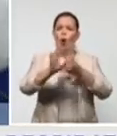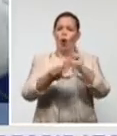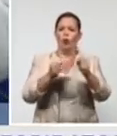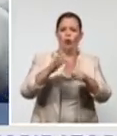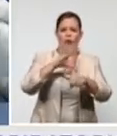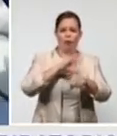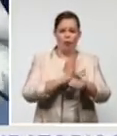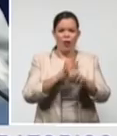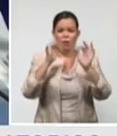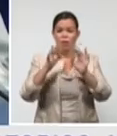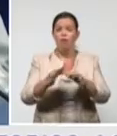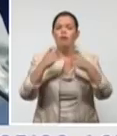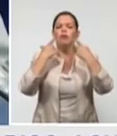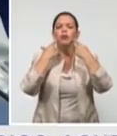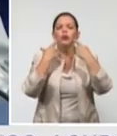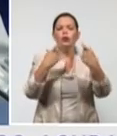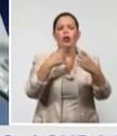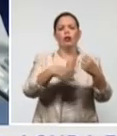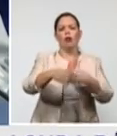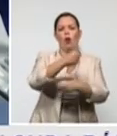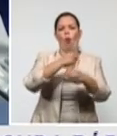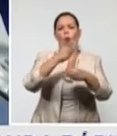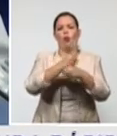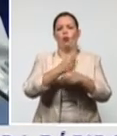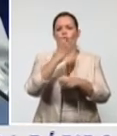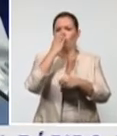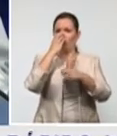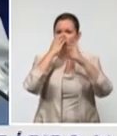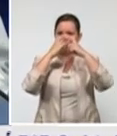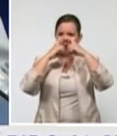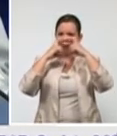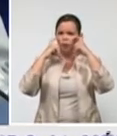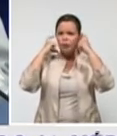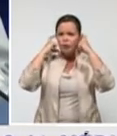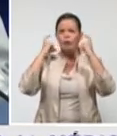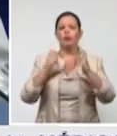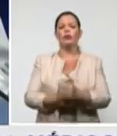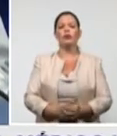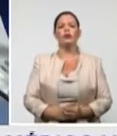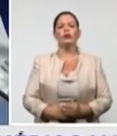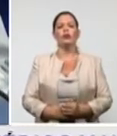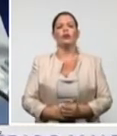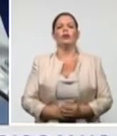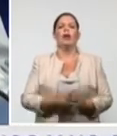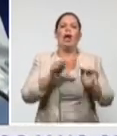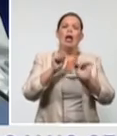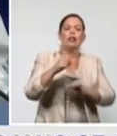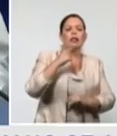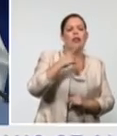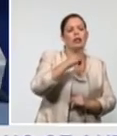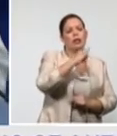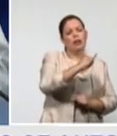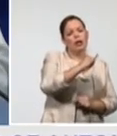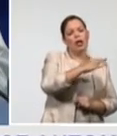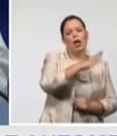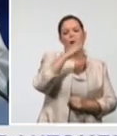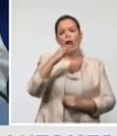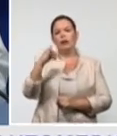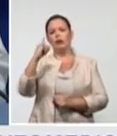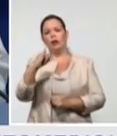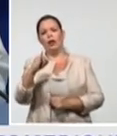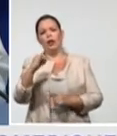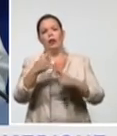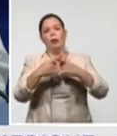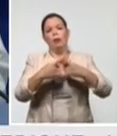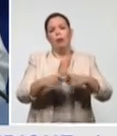importante del uso de la mascarilla. Ahí lo ponen de 6 a 6, realmente yo diría que las 24